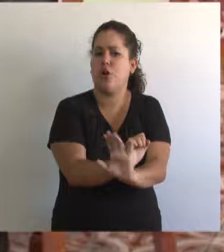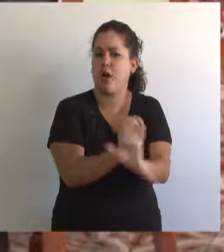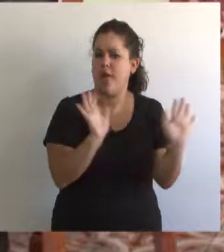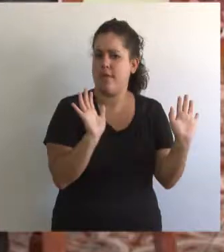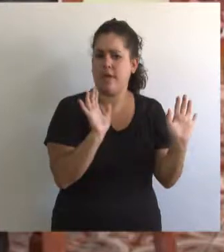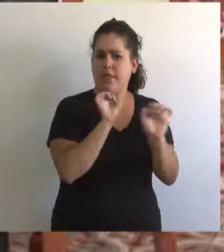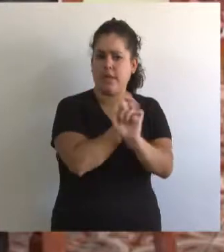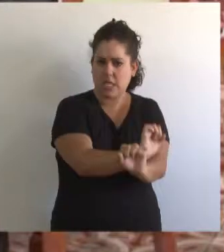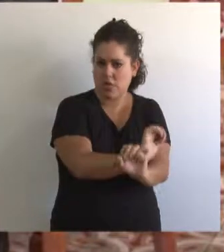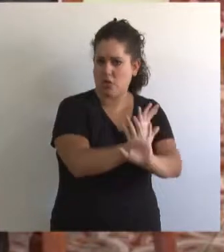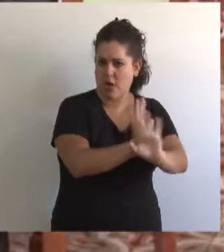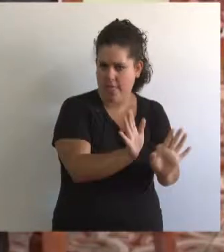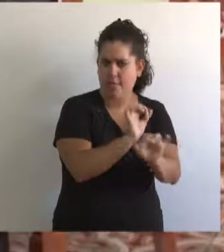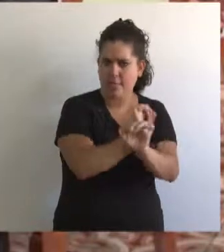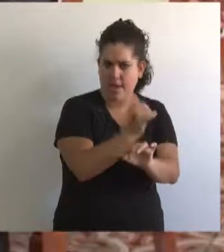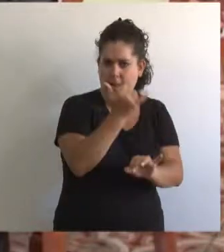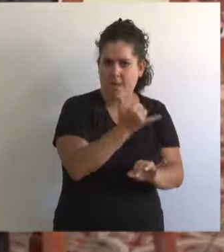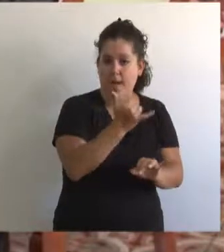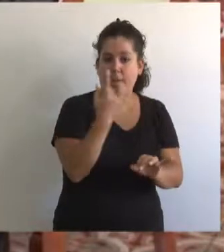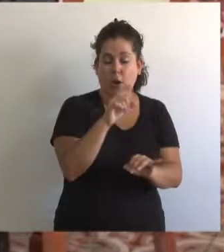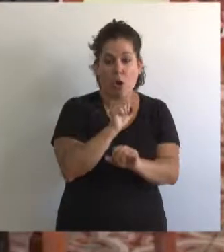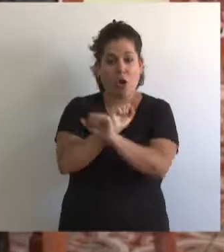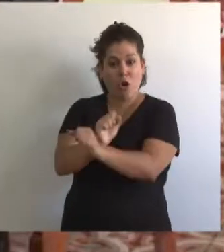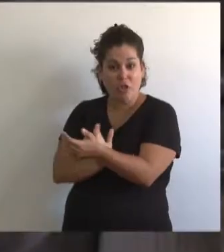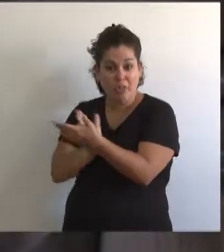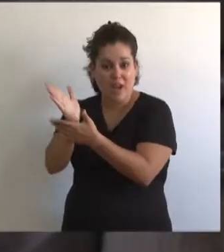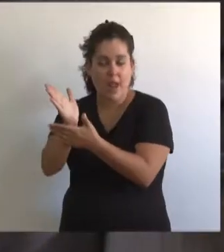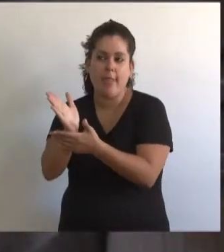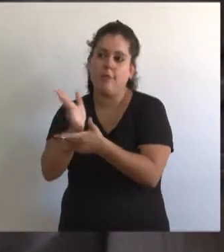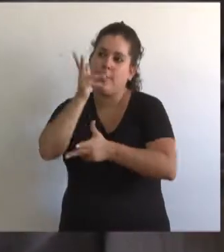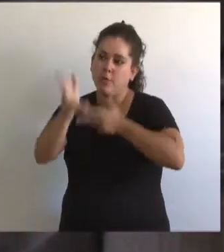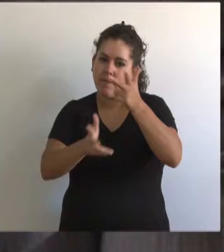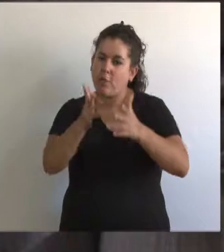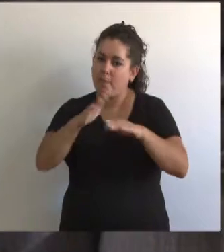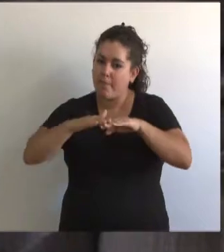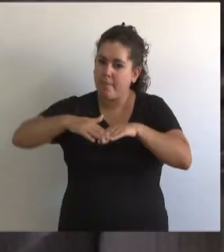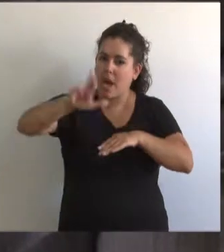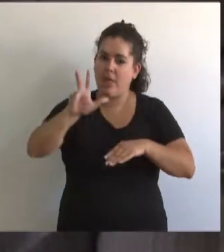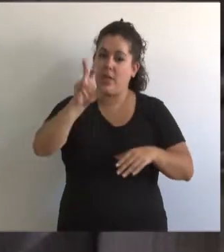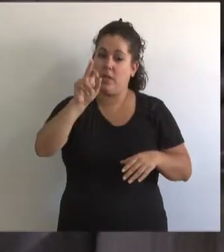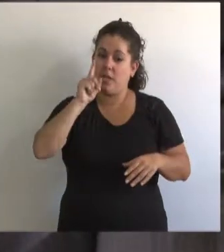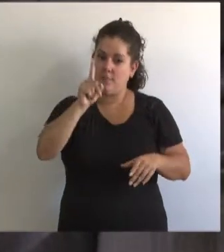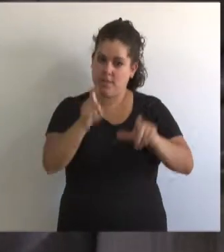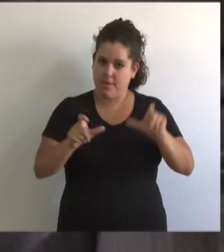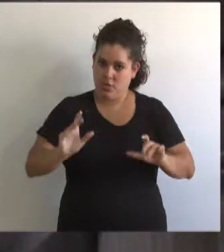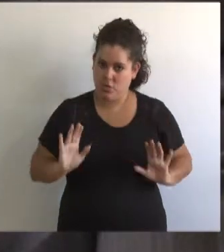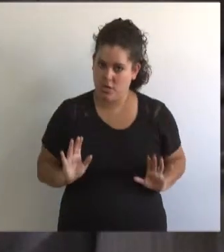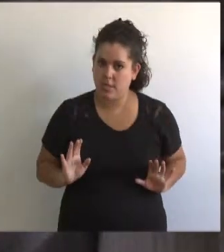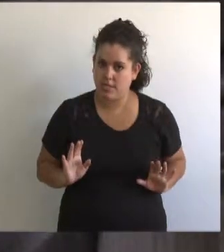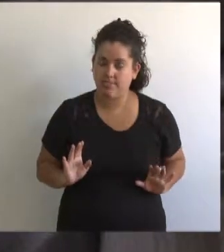detención. Y según tengo entendido, condenados estamos hablando de arriba de 30.000 personas.